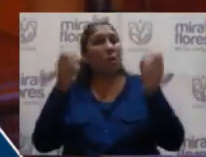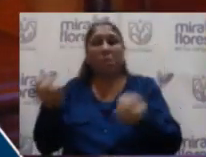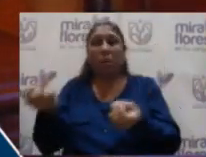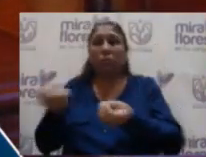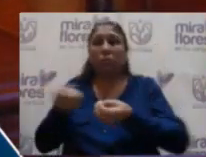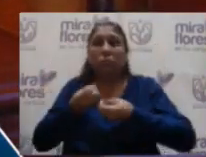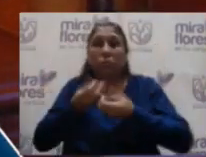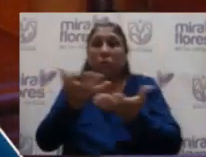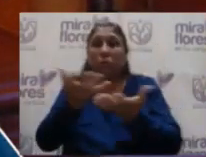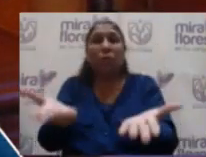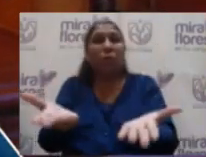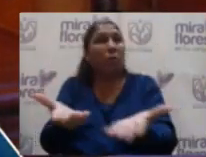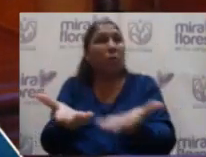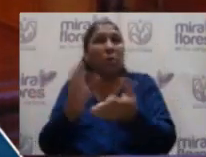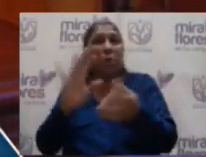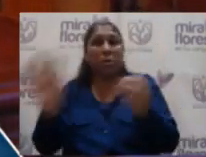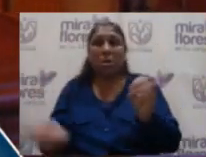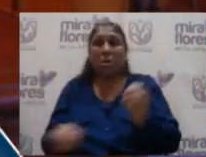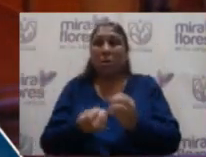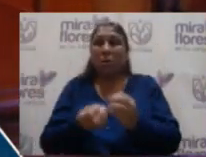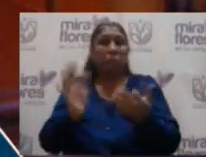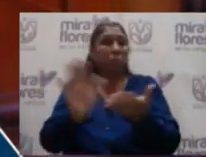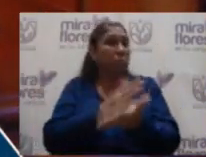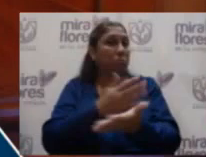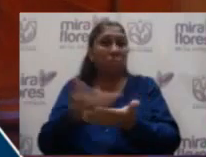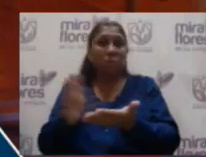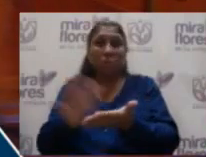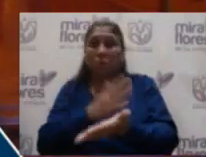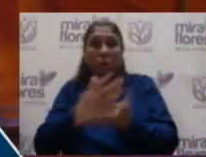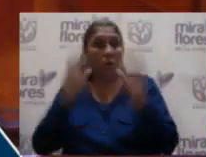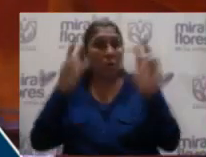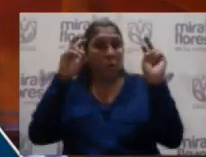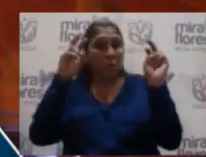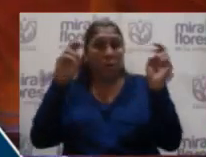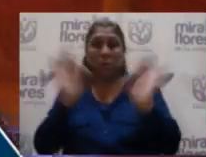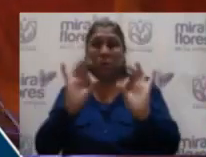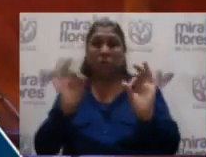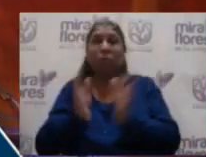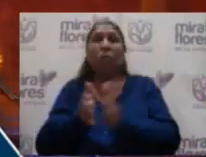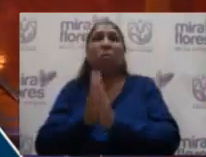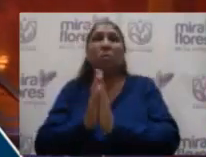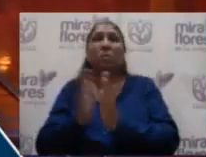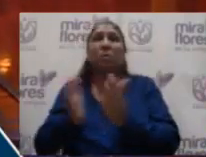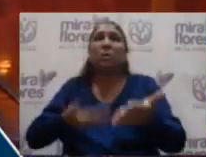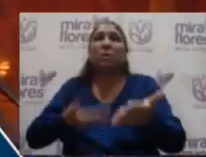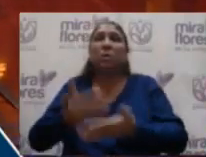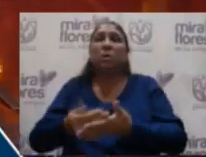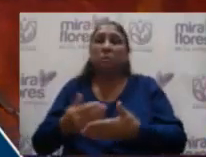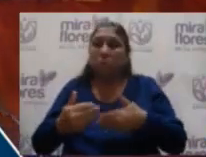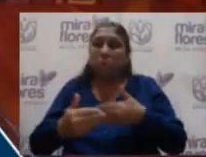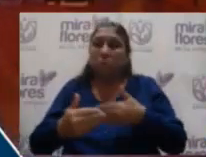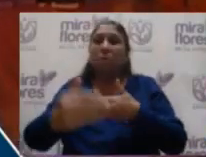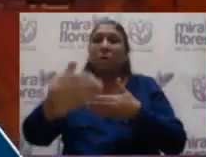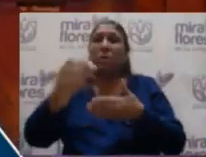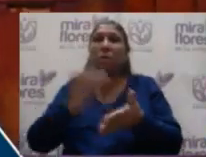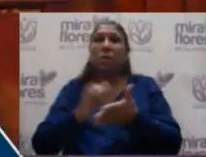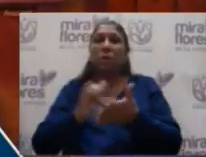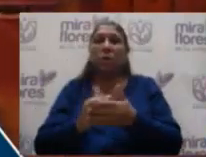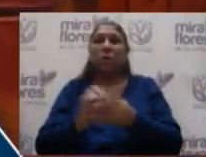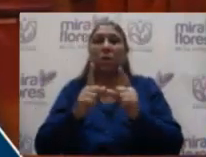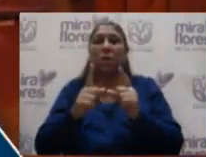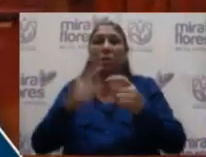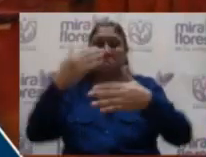adicional. Si no tenemos temas adicionales ni informes, vamos a proceder a pasar ya a lo que es orden del